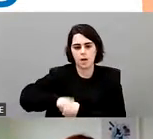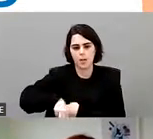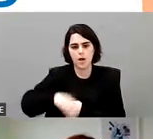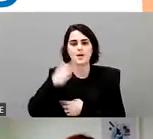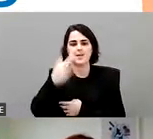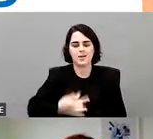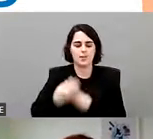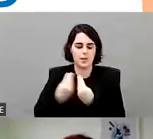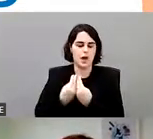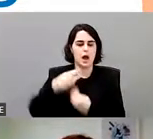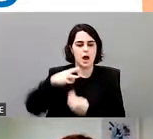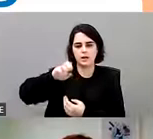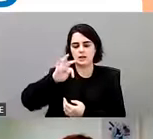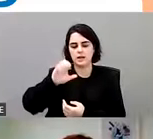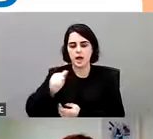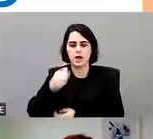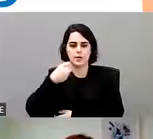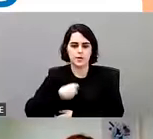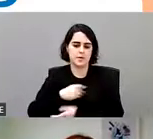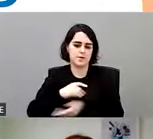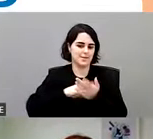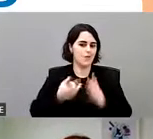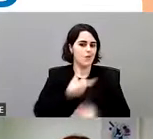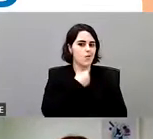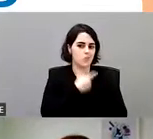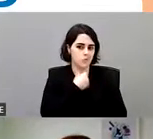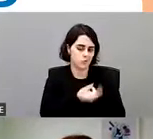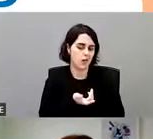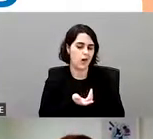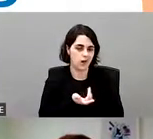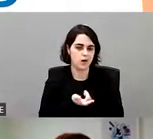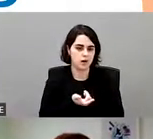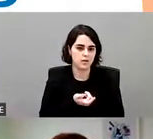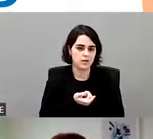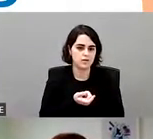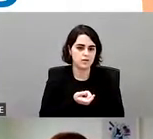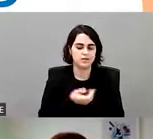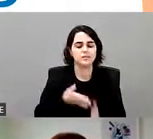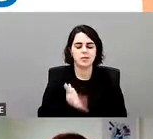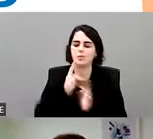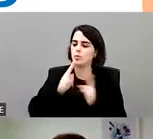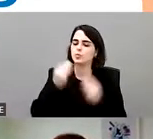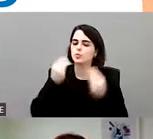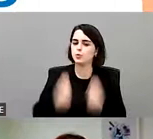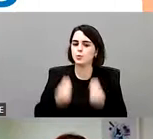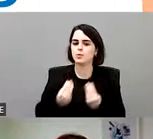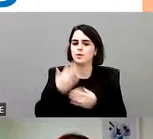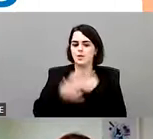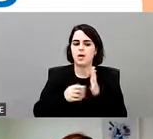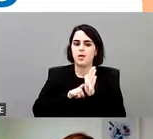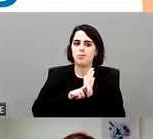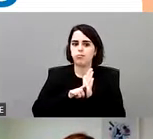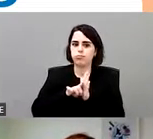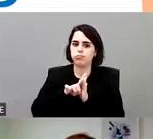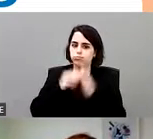Marta. Como le gustan mucho las tecnologías, pues la verdad que tuvo muy buena respuesta y una evolución satisfactoria.